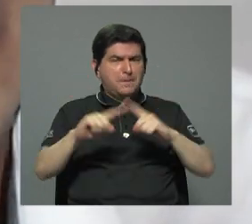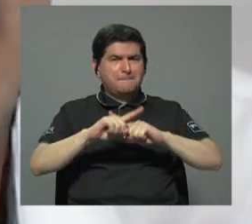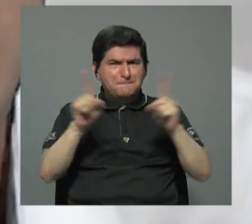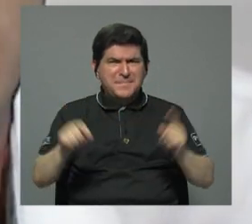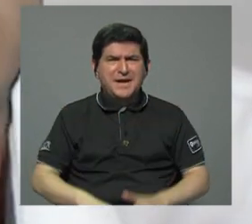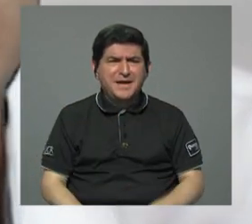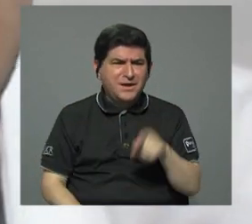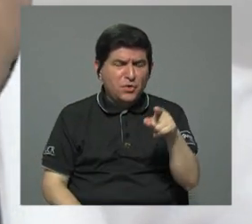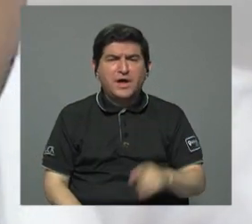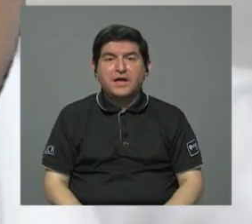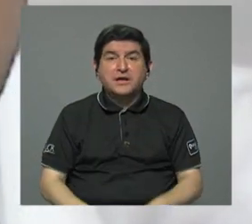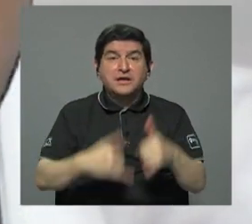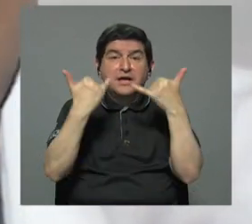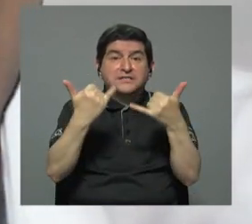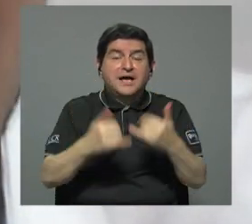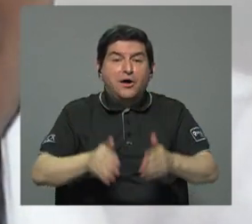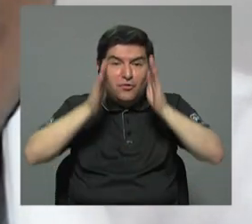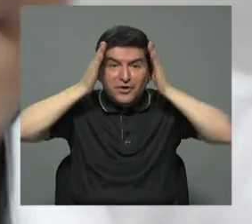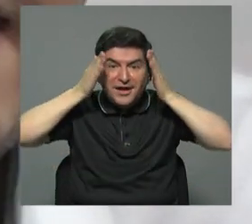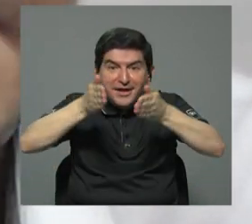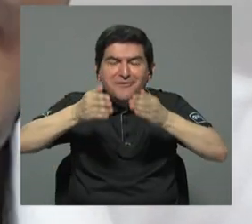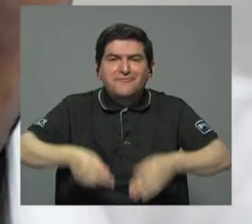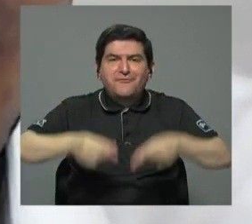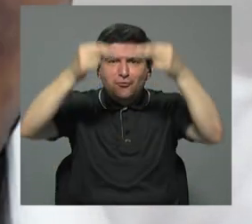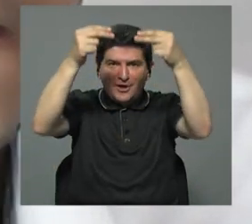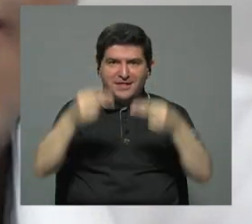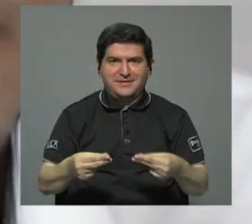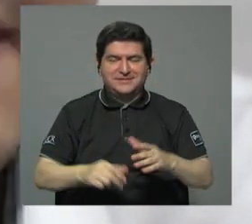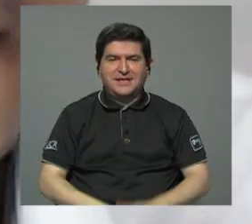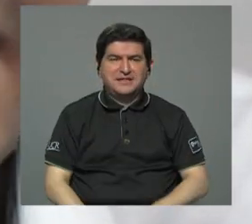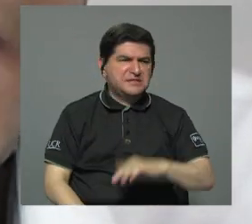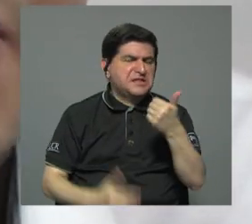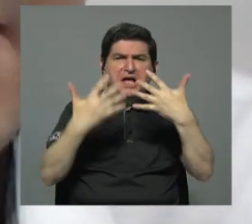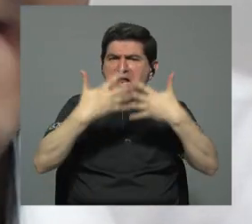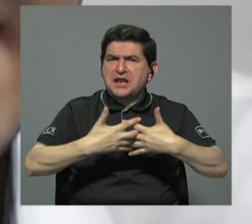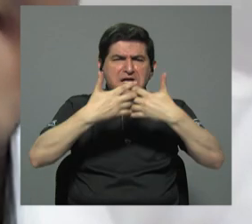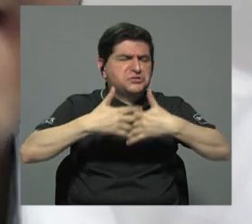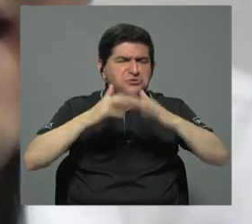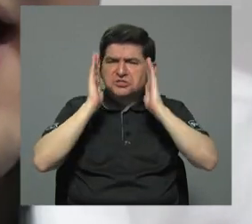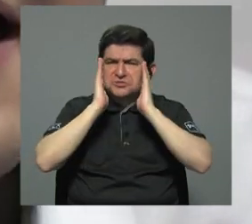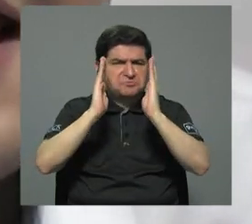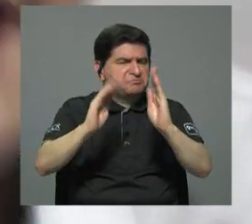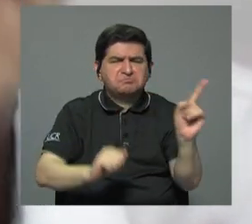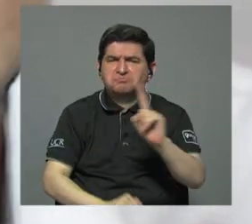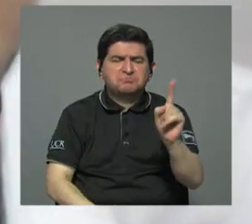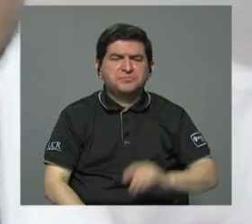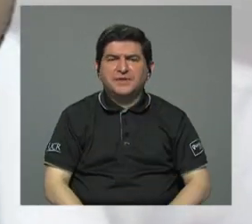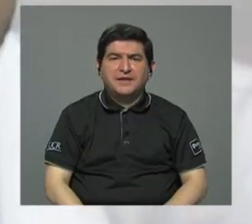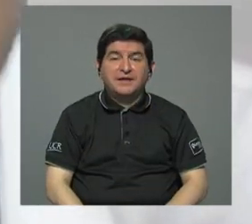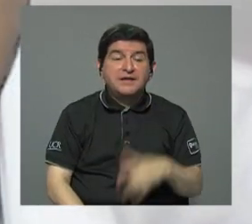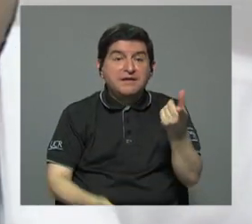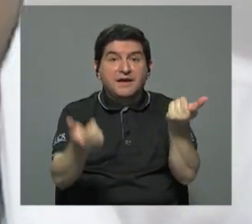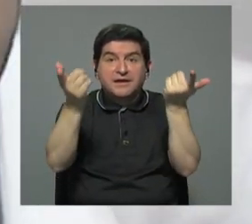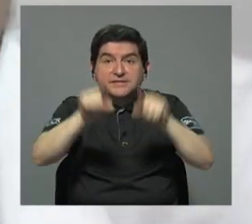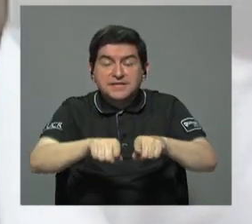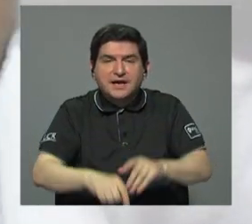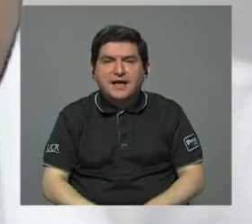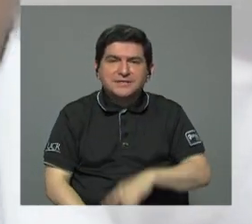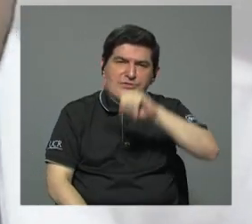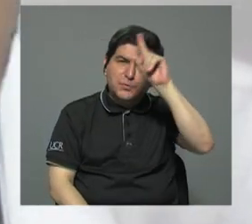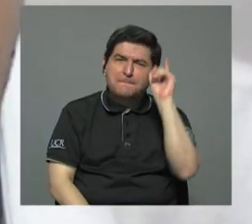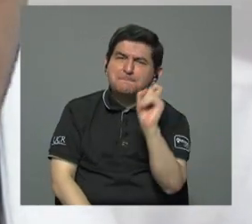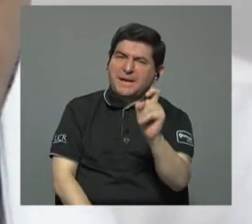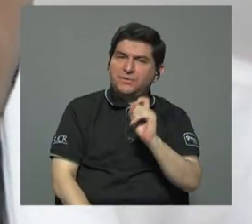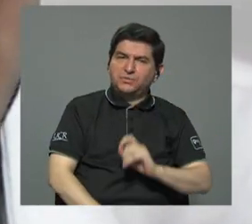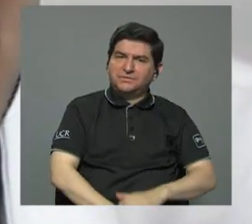están en el ojo de la Hacienda. El resto de las empresas no están en ojos de Hacienda. Y ahí es donde más bien entra la pregunta, y